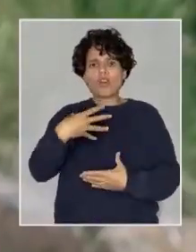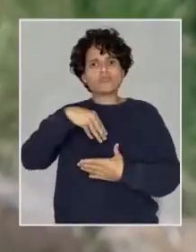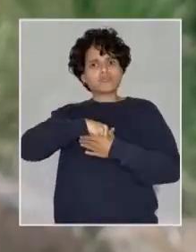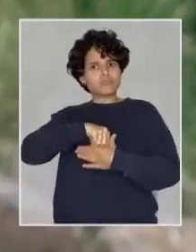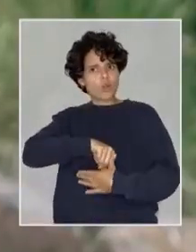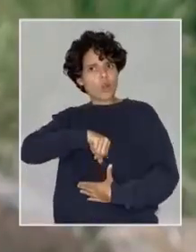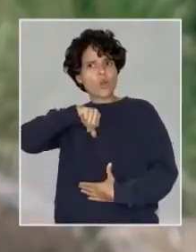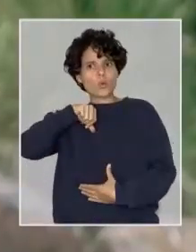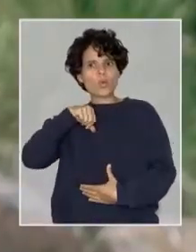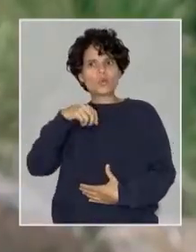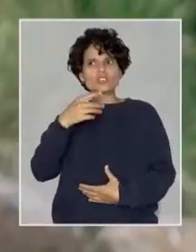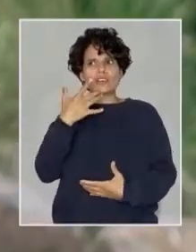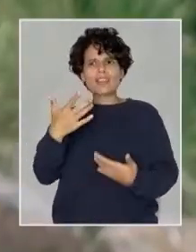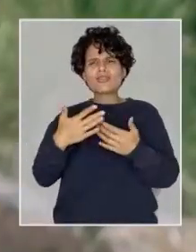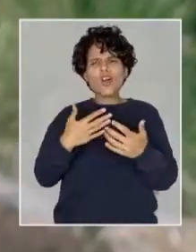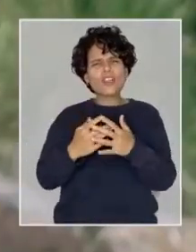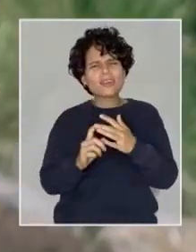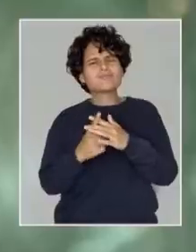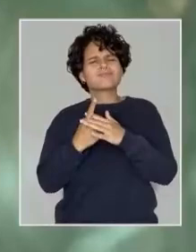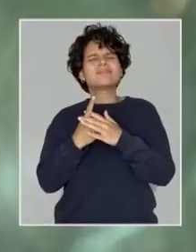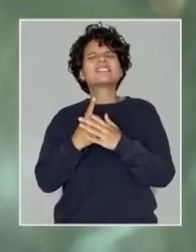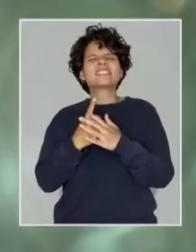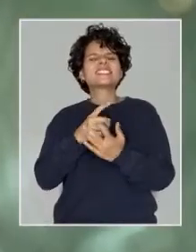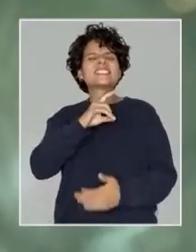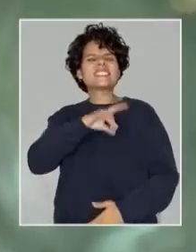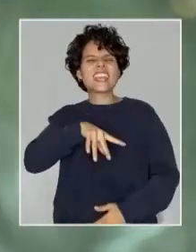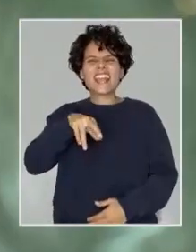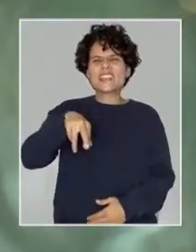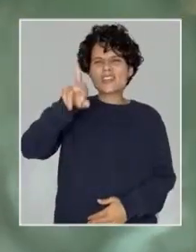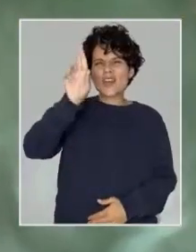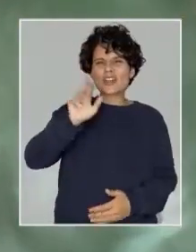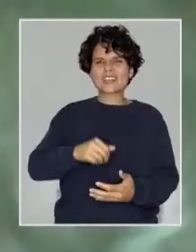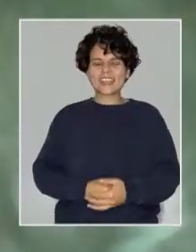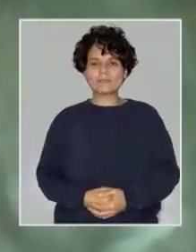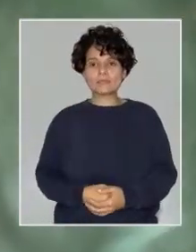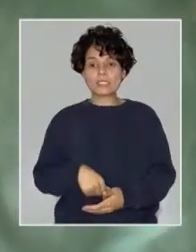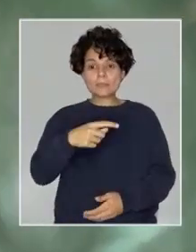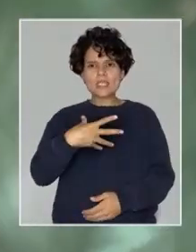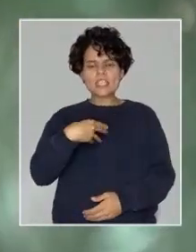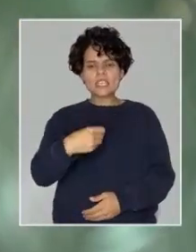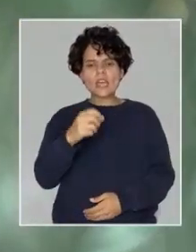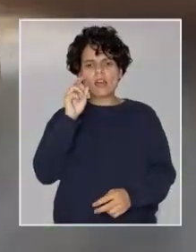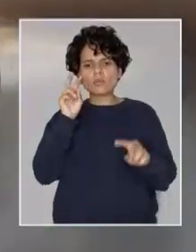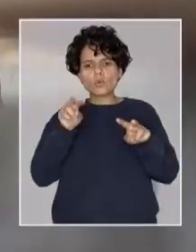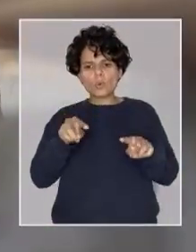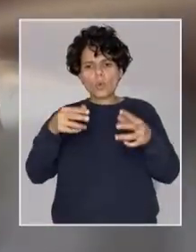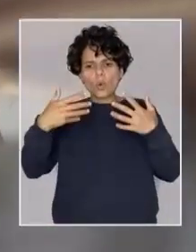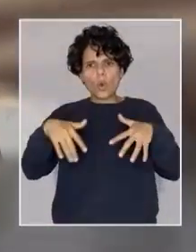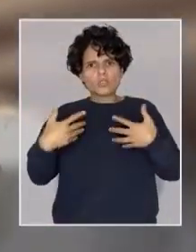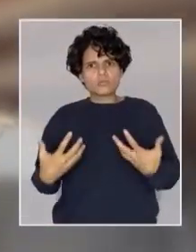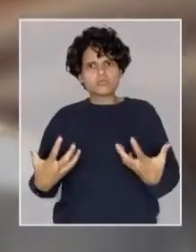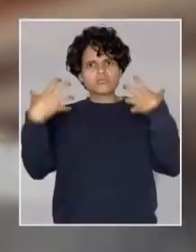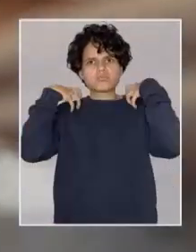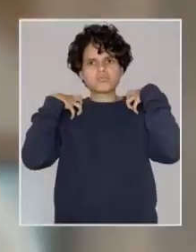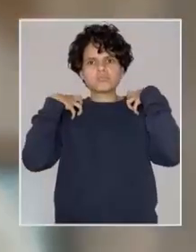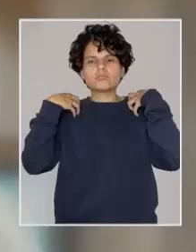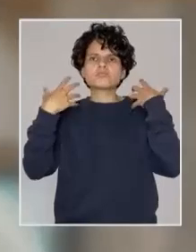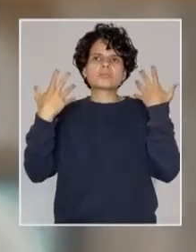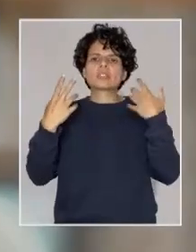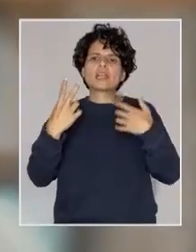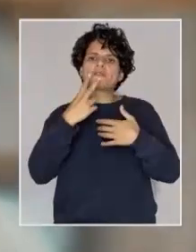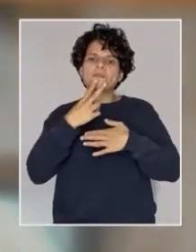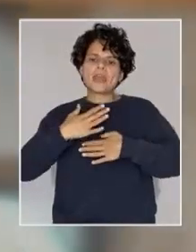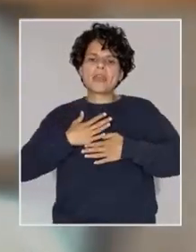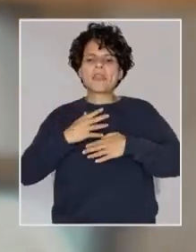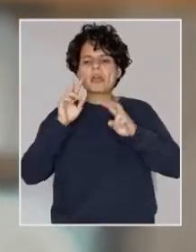orgullosa de que viene del norte de Chile. Fue mi hija que me hace sentirme más responsable que nunca de